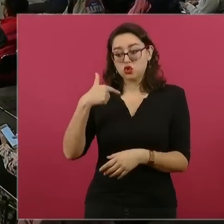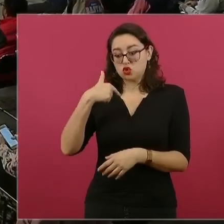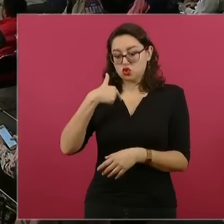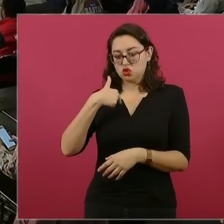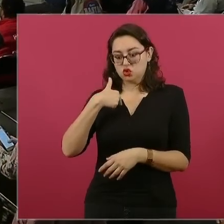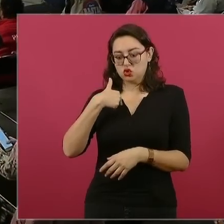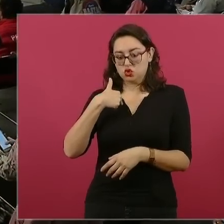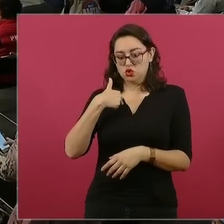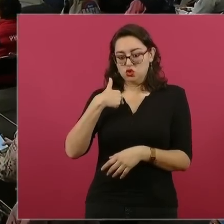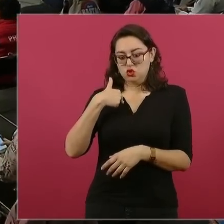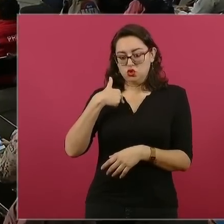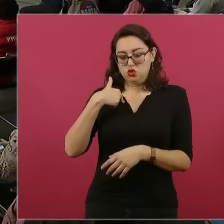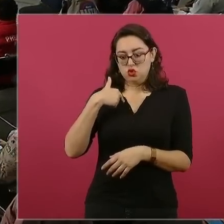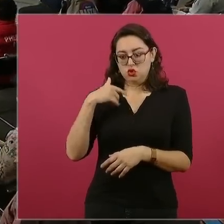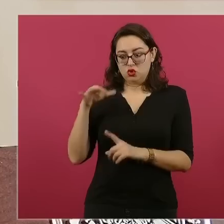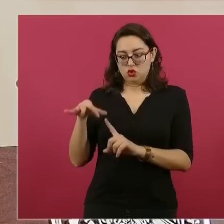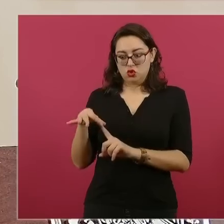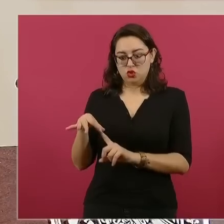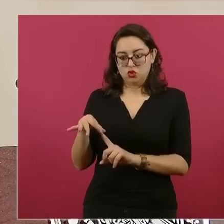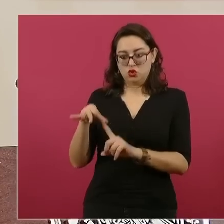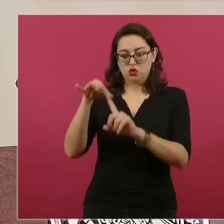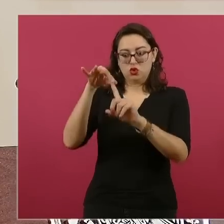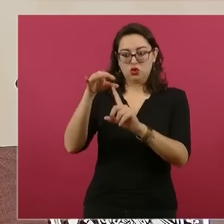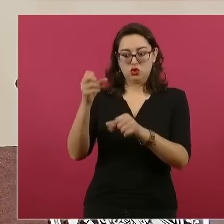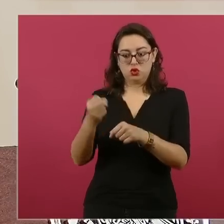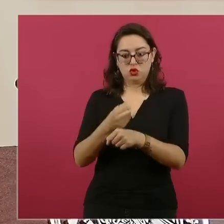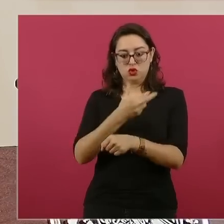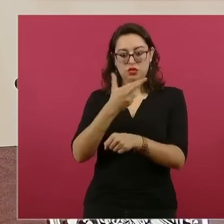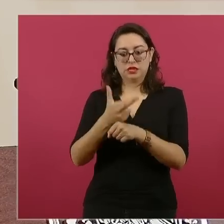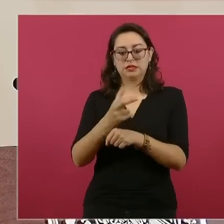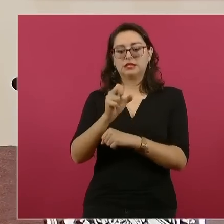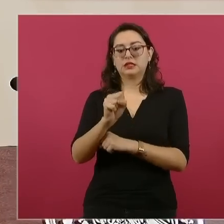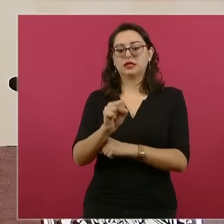al secretario de Relaciones Exteriores, en este caso